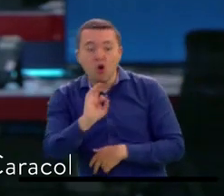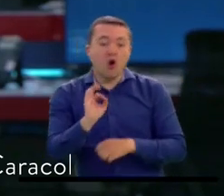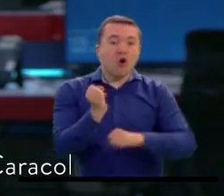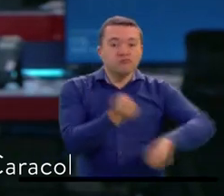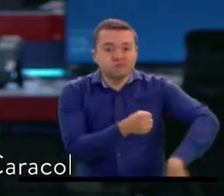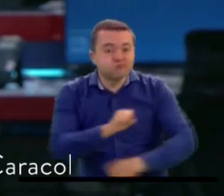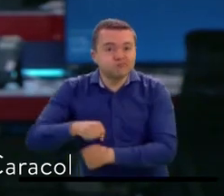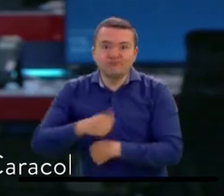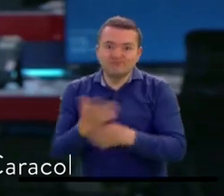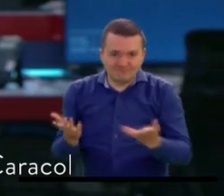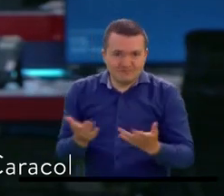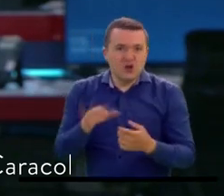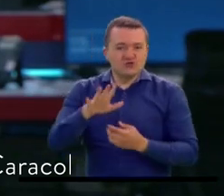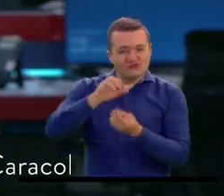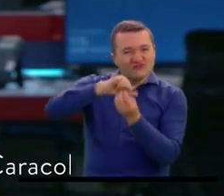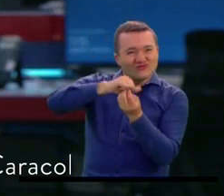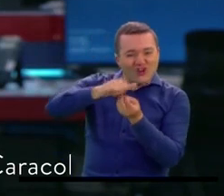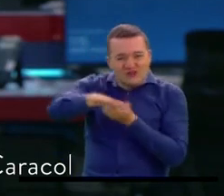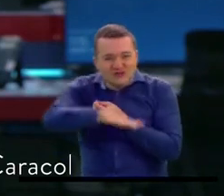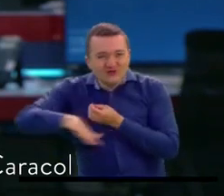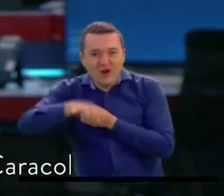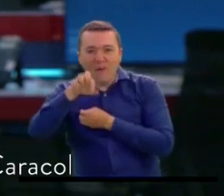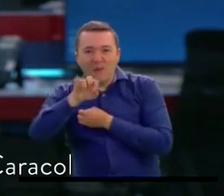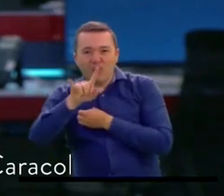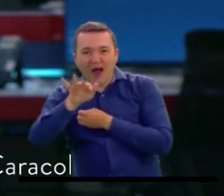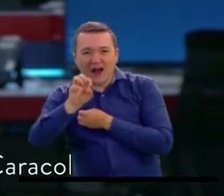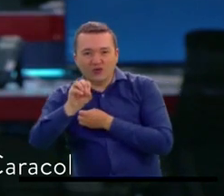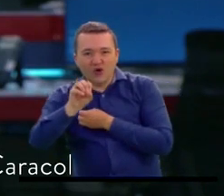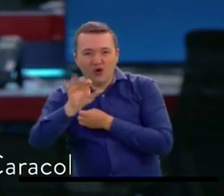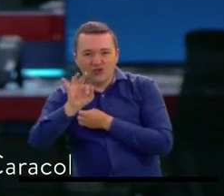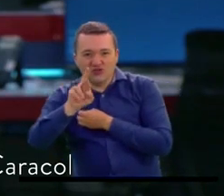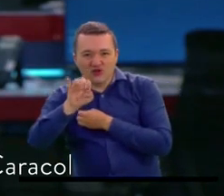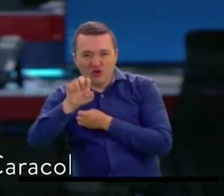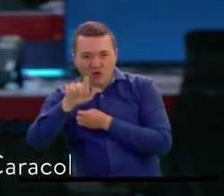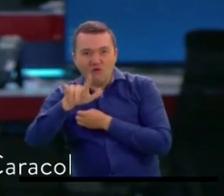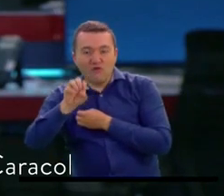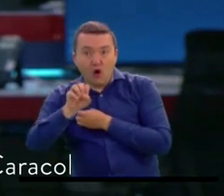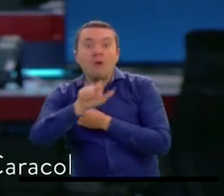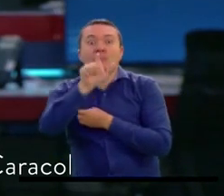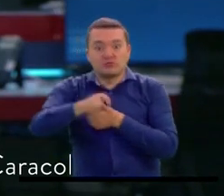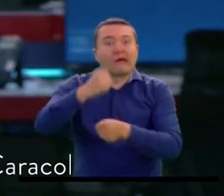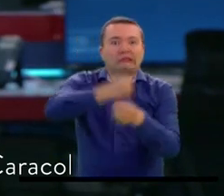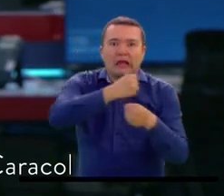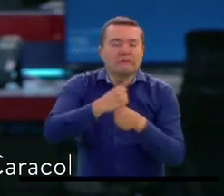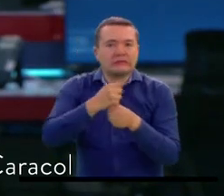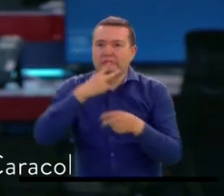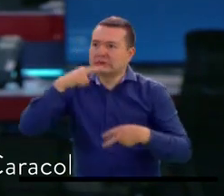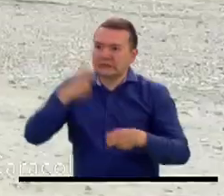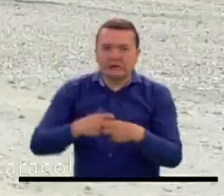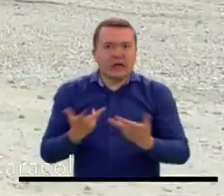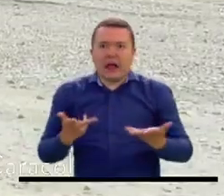Antioquia, perdieron su trabajo. Brian Camargo, ¿cuál es la situación luego de estos 3 meses de pandemia?